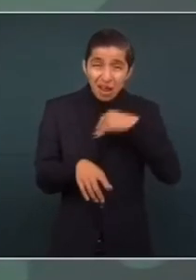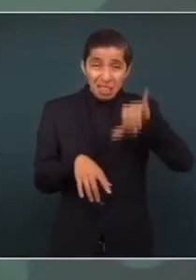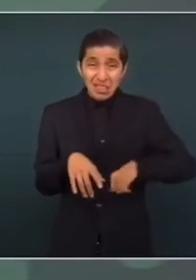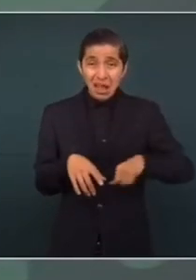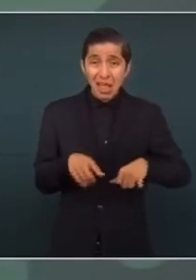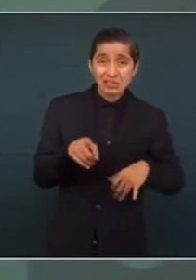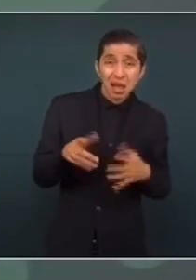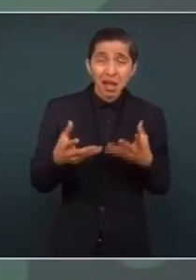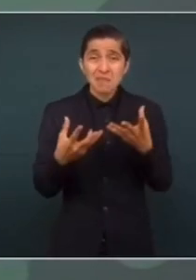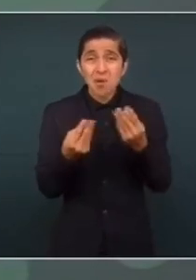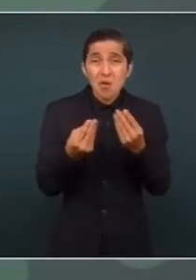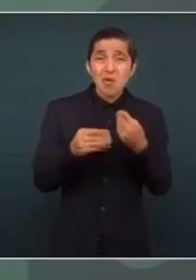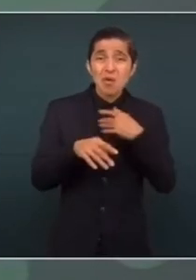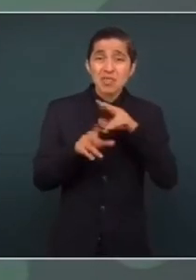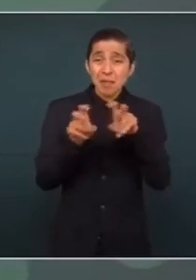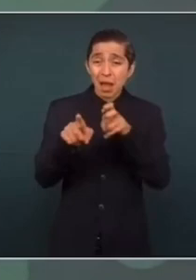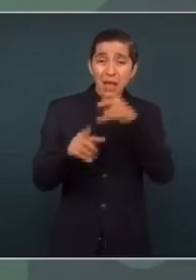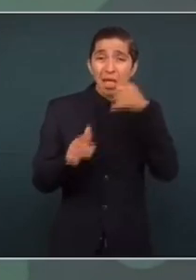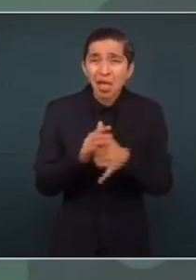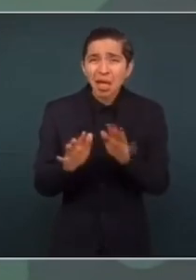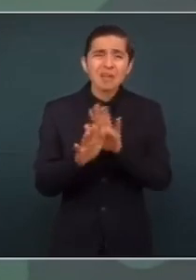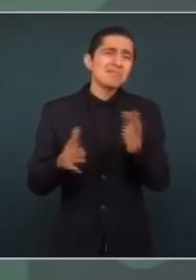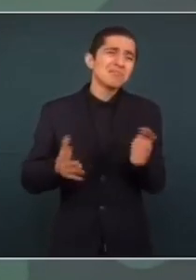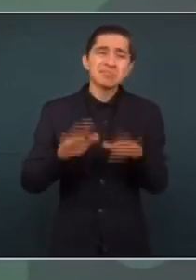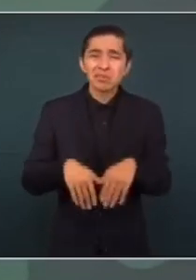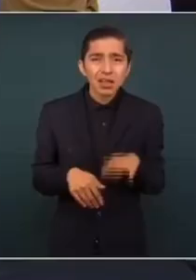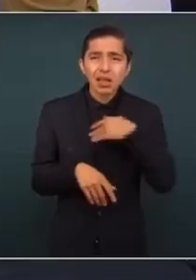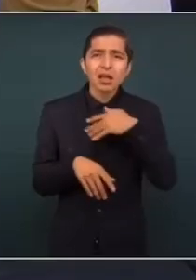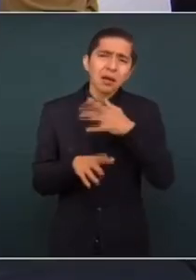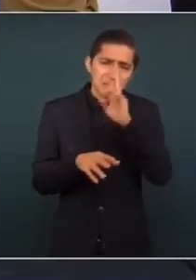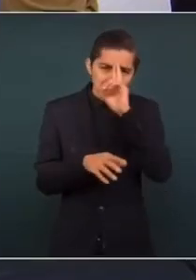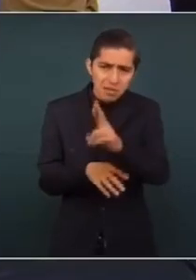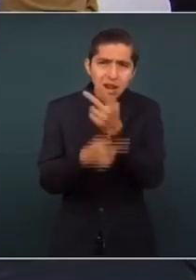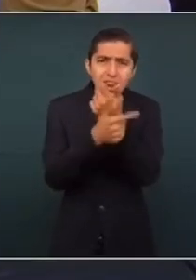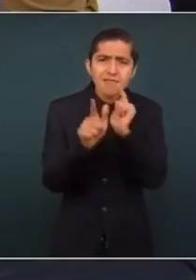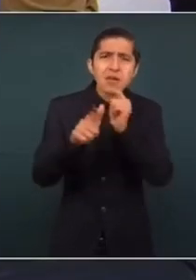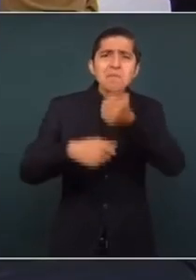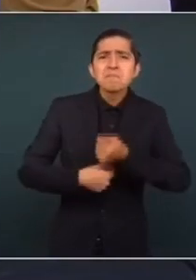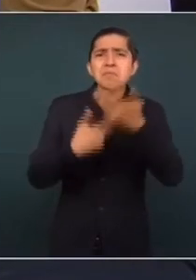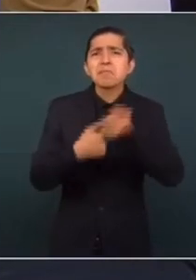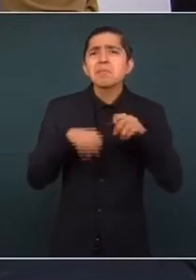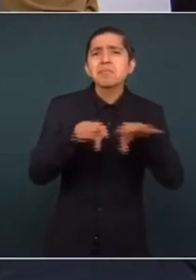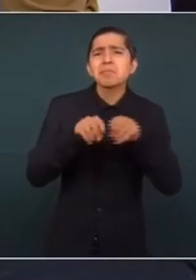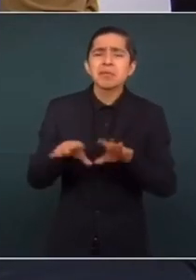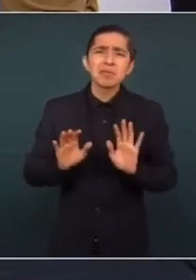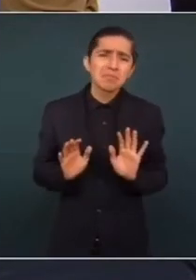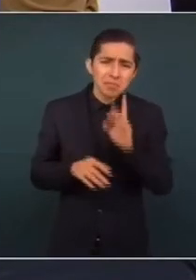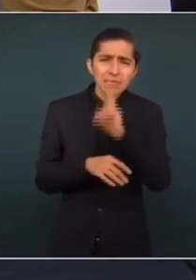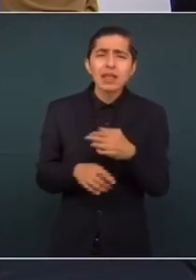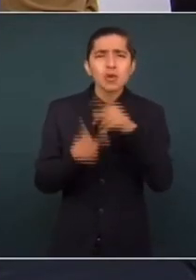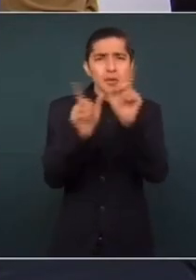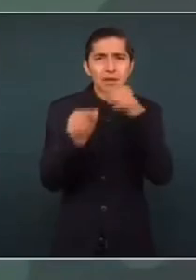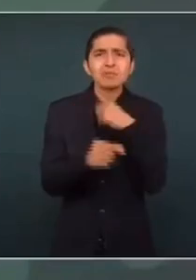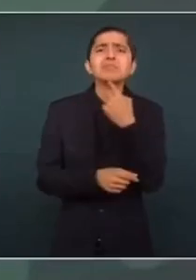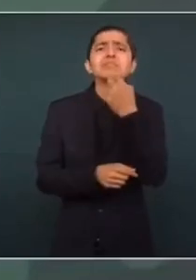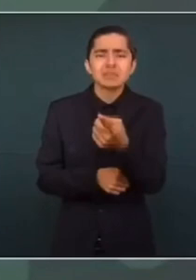interesa mucho meterme en esos temas. Hay que respetar la libertad de expresión. Simplemente precisé